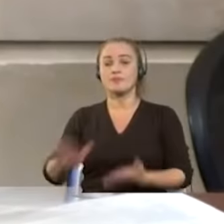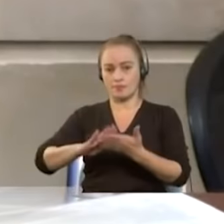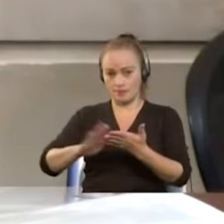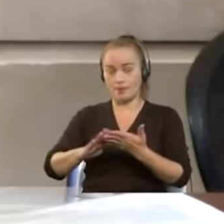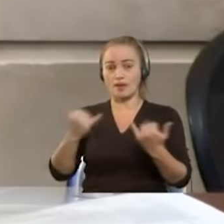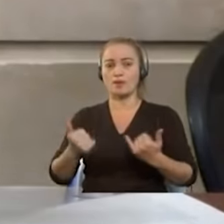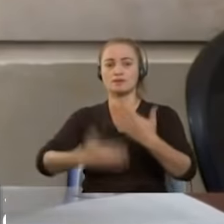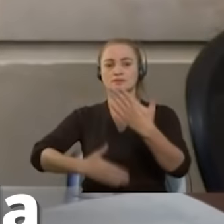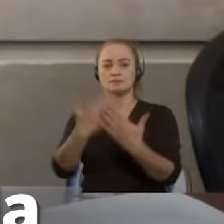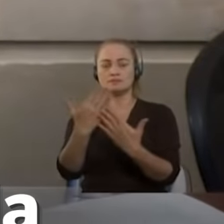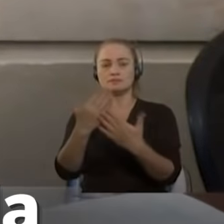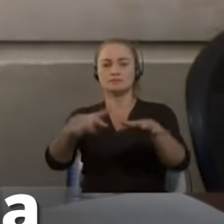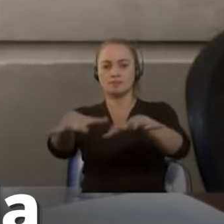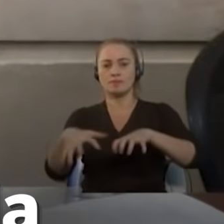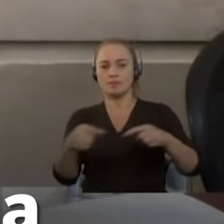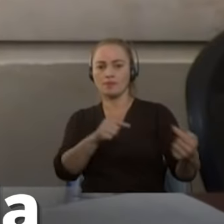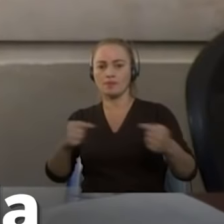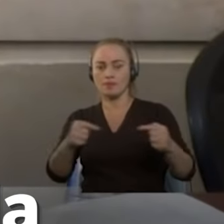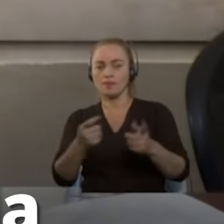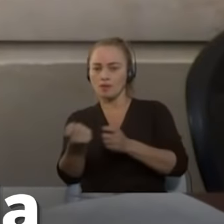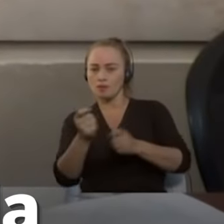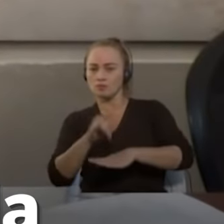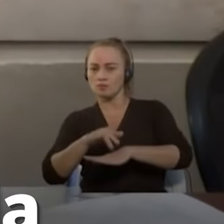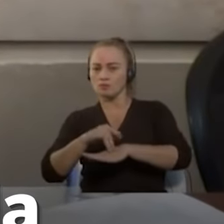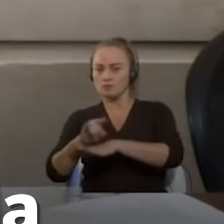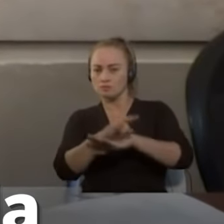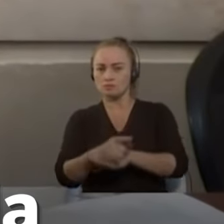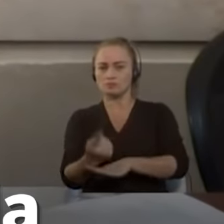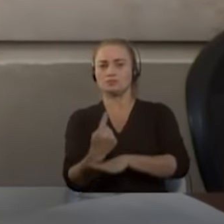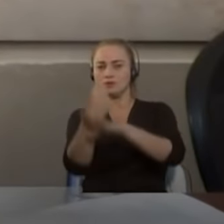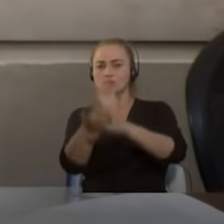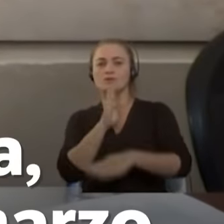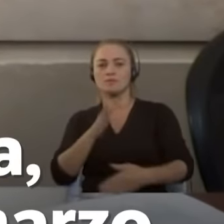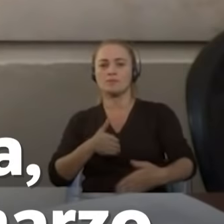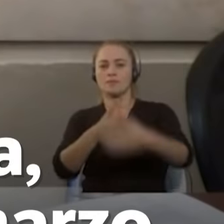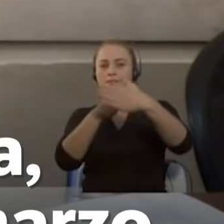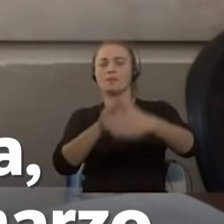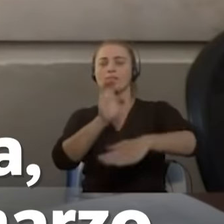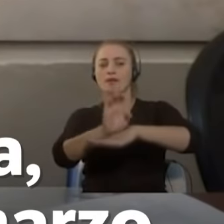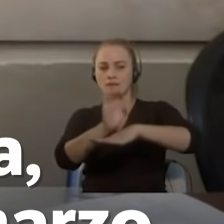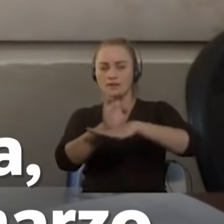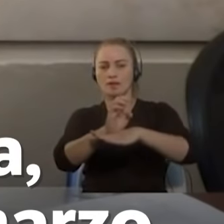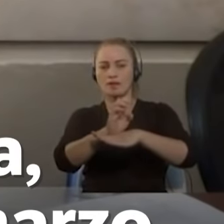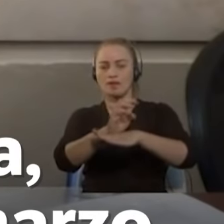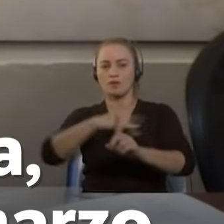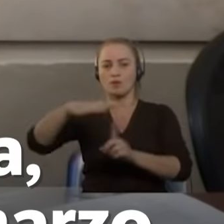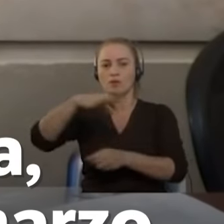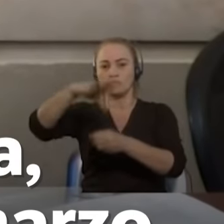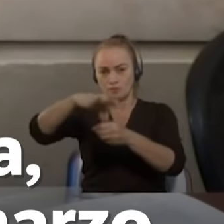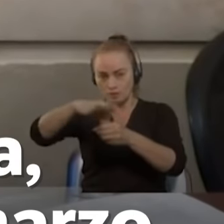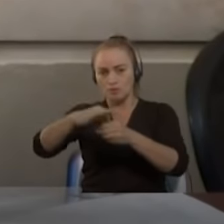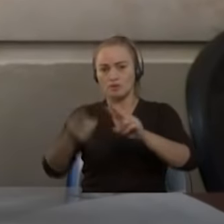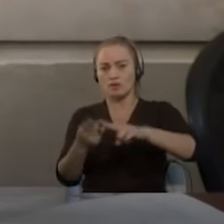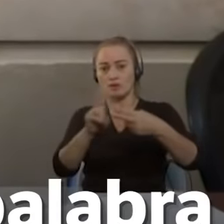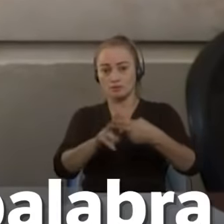Vamos a dar inicio al debate de control político contra la organización electoral con ocasión